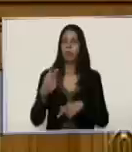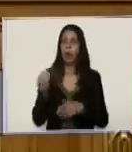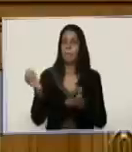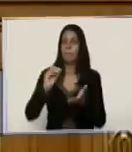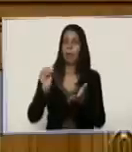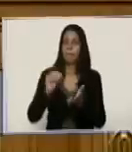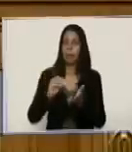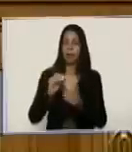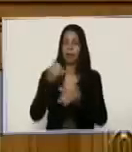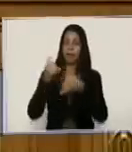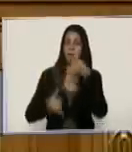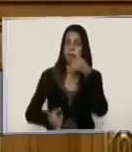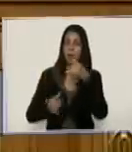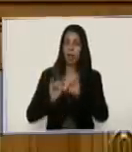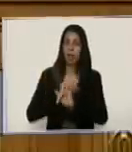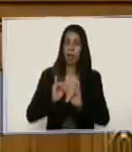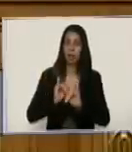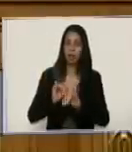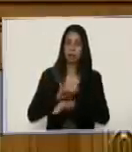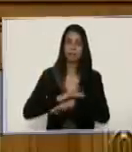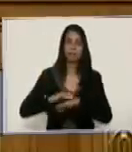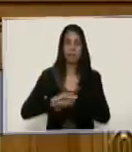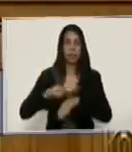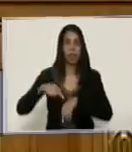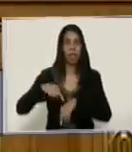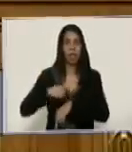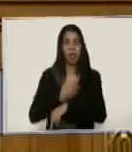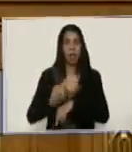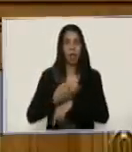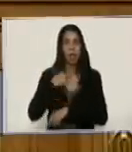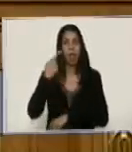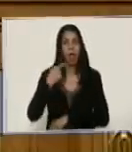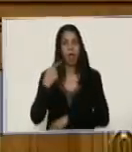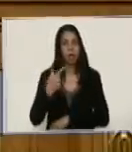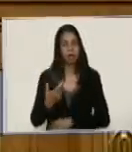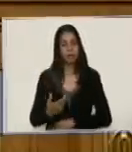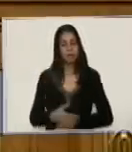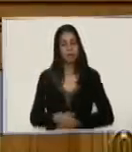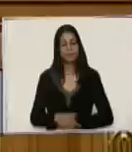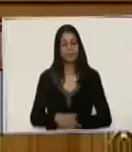para finalizar, y me disculpan que me extendí un poco.